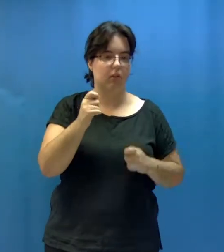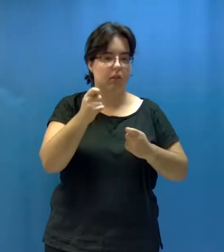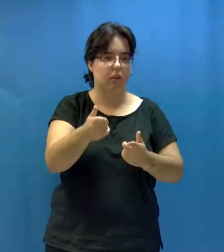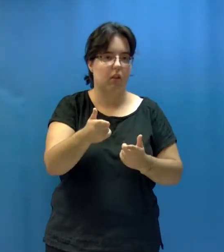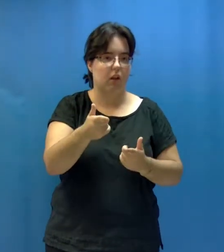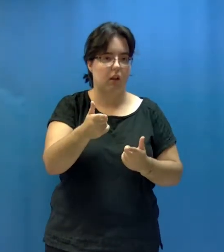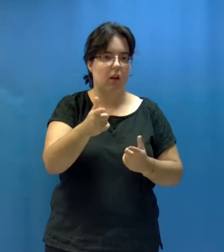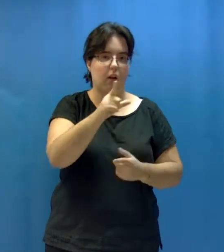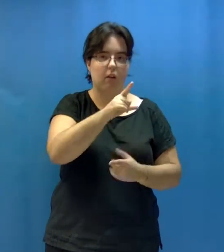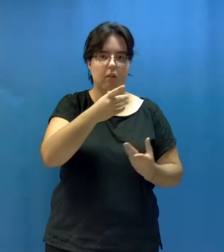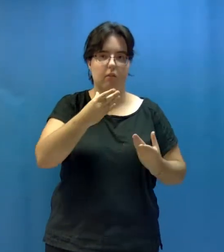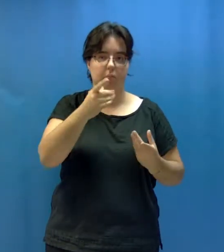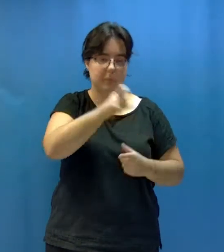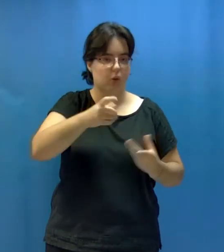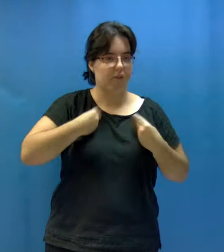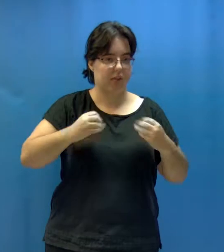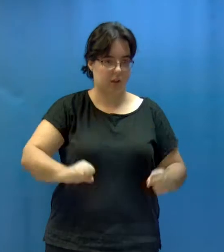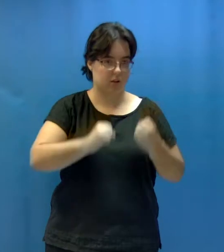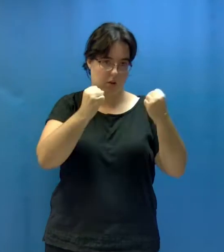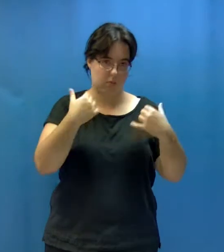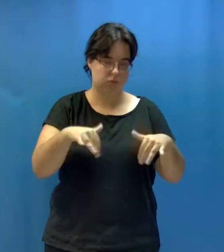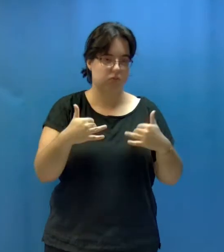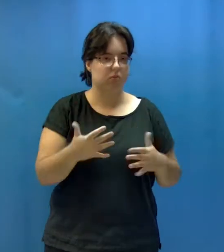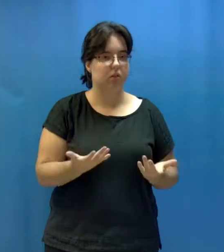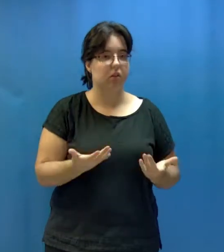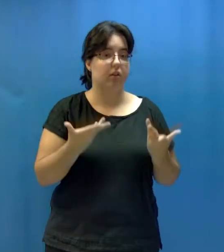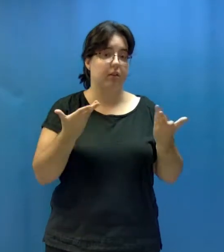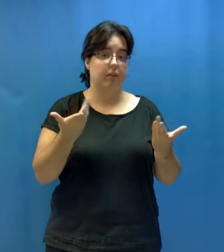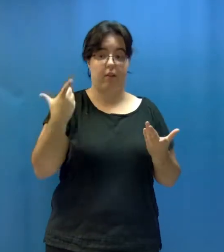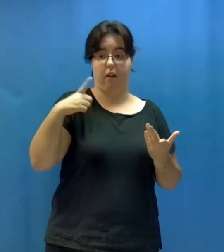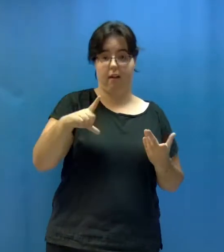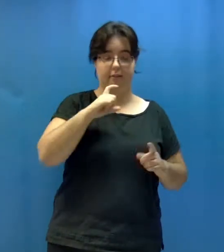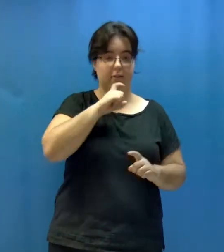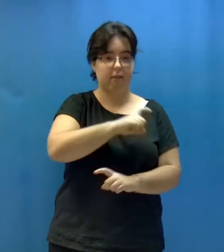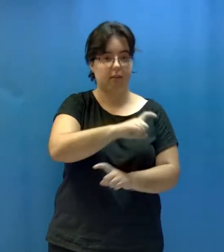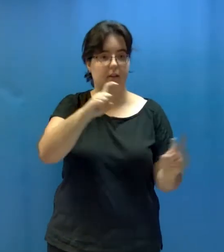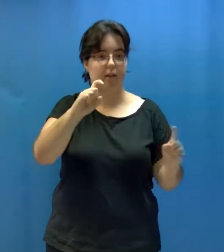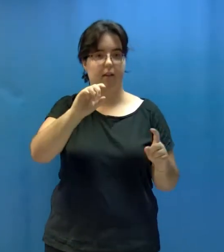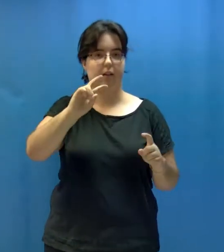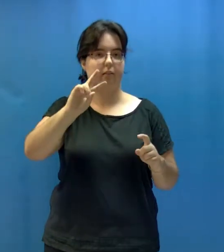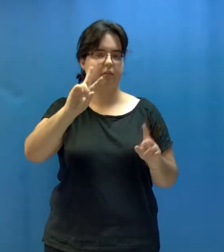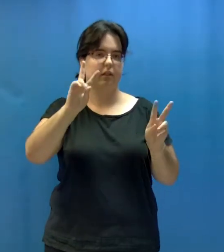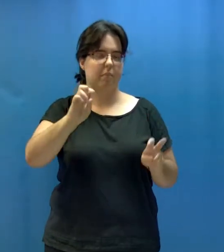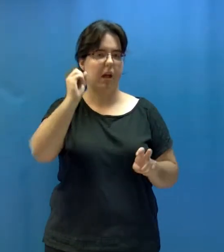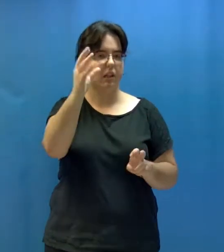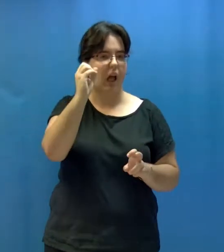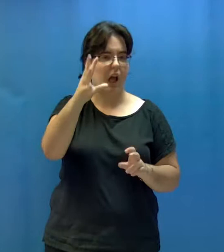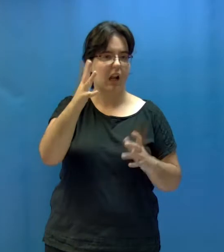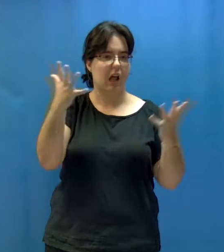que salvar vidas. Ustedes anunciaron ayer la segunda edición de unas charlas de emergencias que incluyen